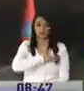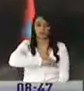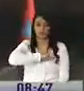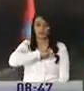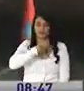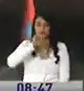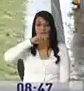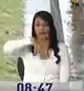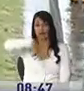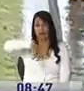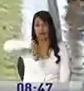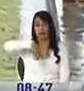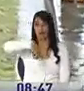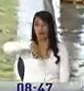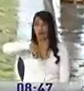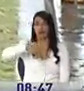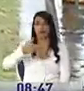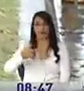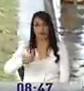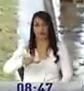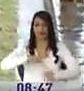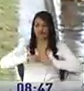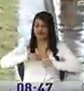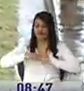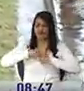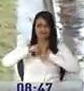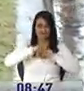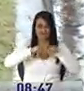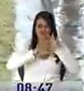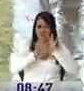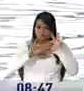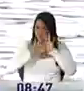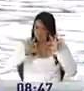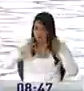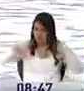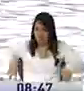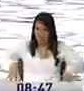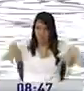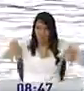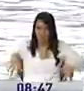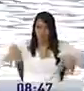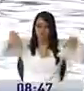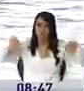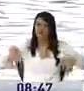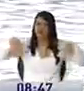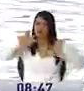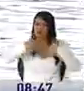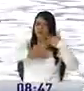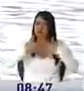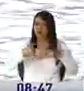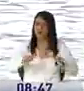y sanamiento realizó ágilmente los trabajos de limpieza por lo que no hubo